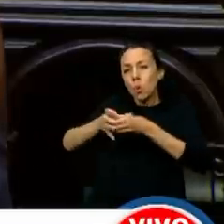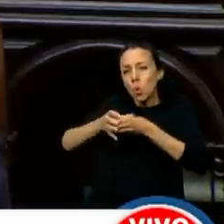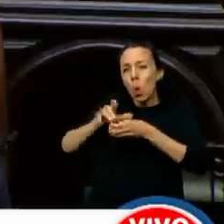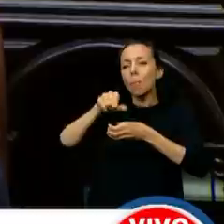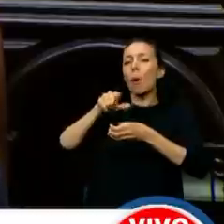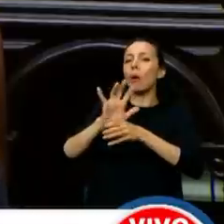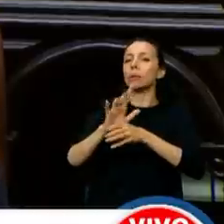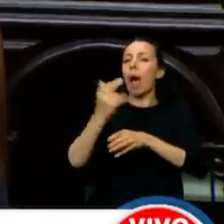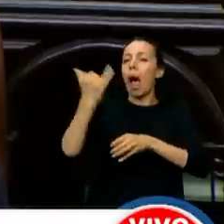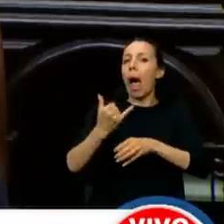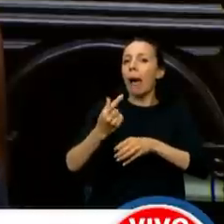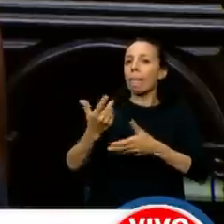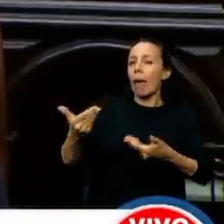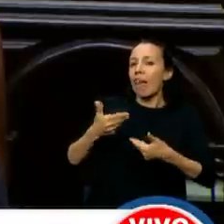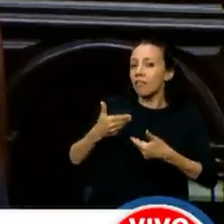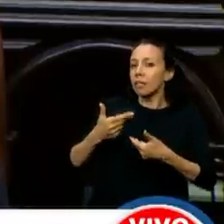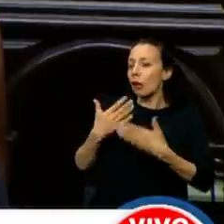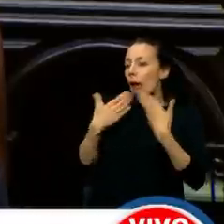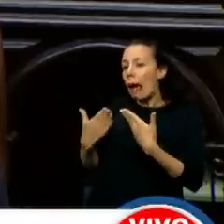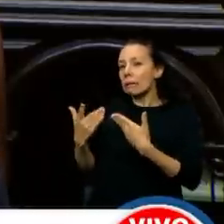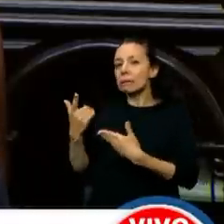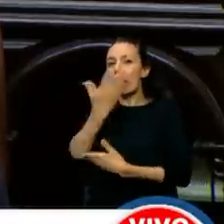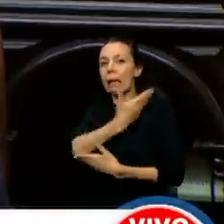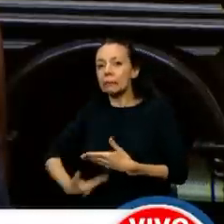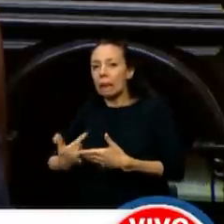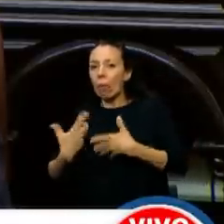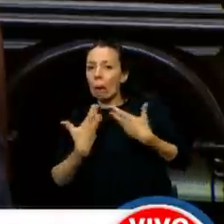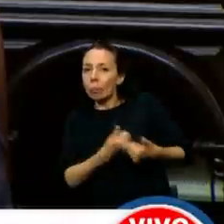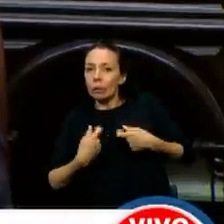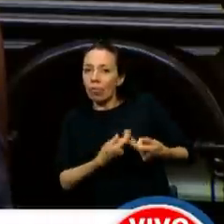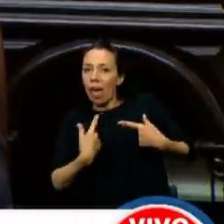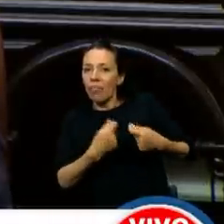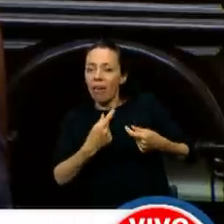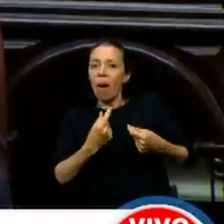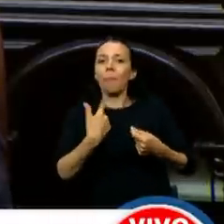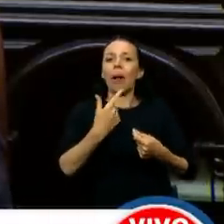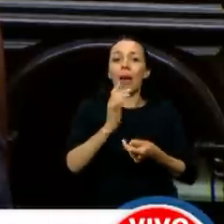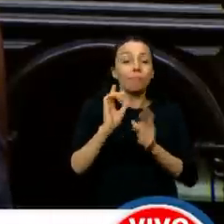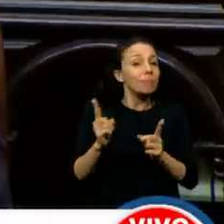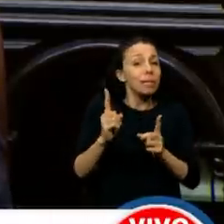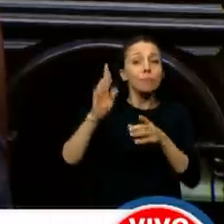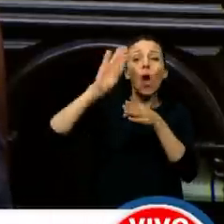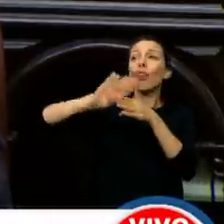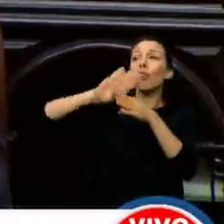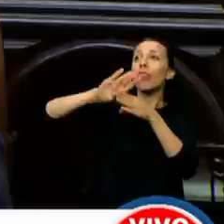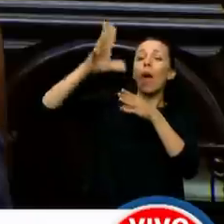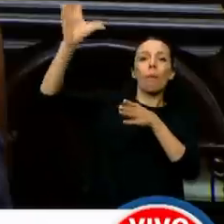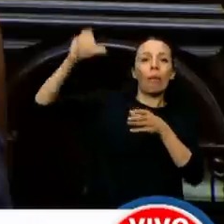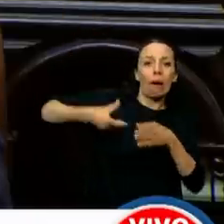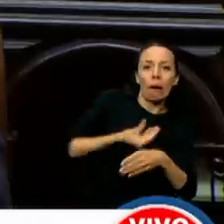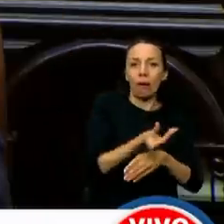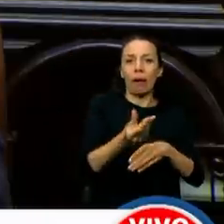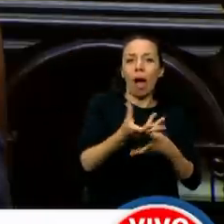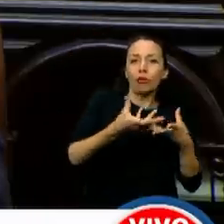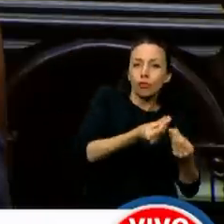procesos internos por los procesos de deuda externa porque la deuda externa operado en argentina nos en otros lugares del